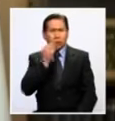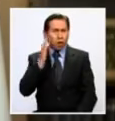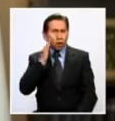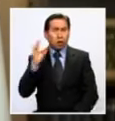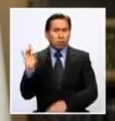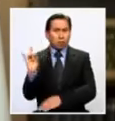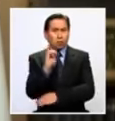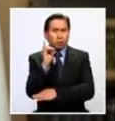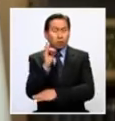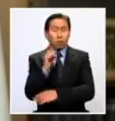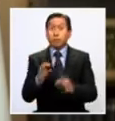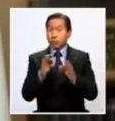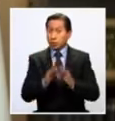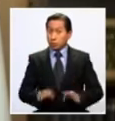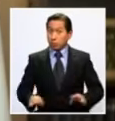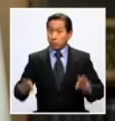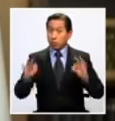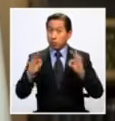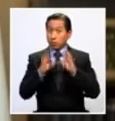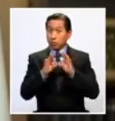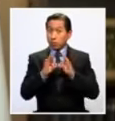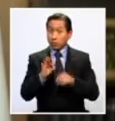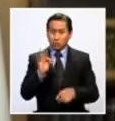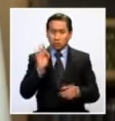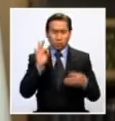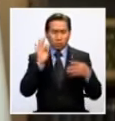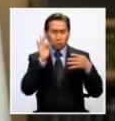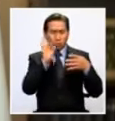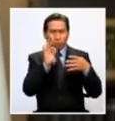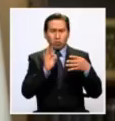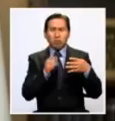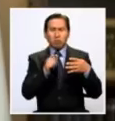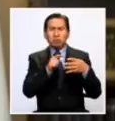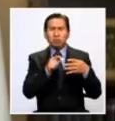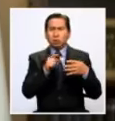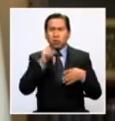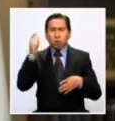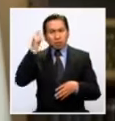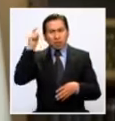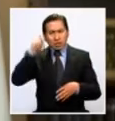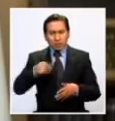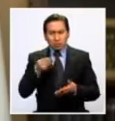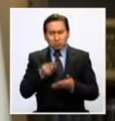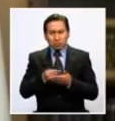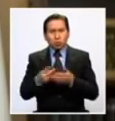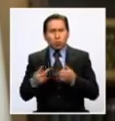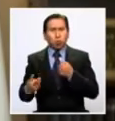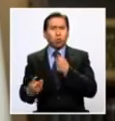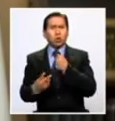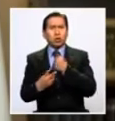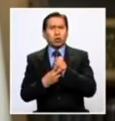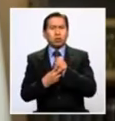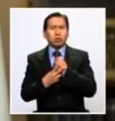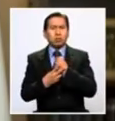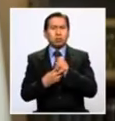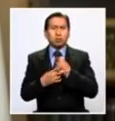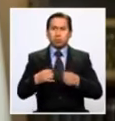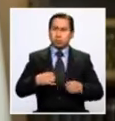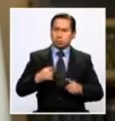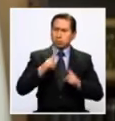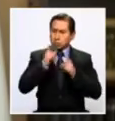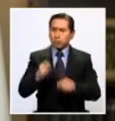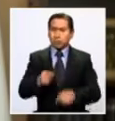un punto muy importante para la economía es que el gobierno sepa ahorrar. Y por eso hemos ordenado reducir